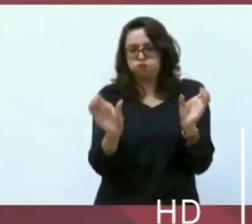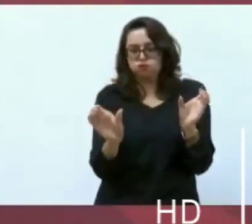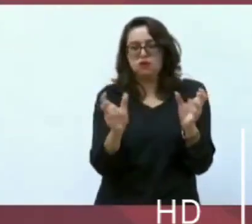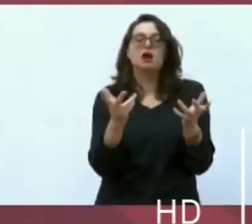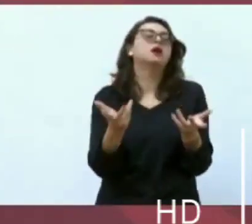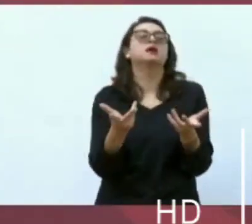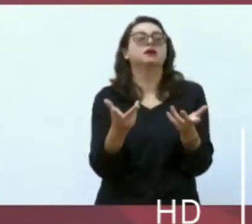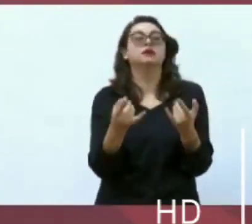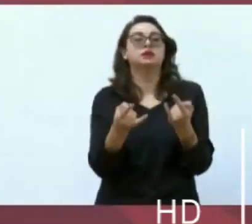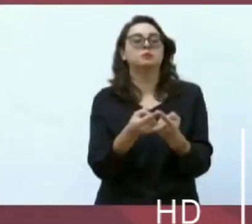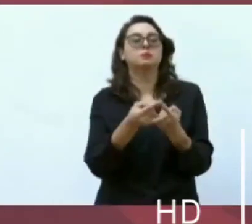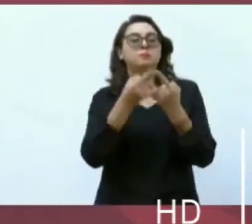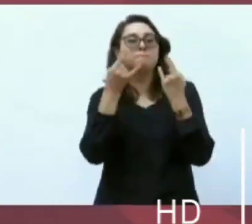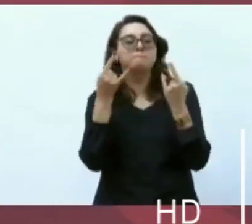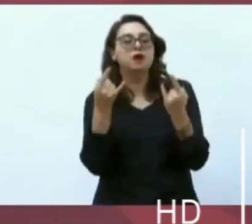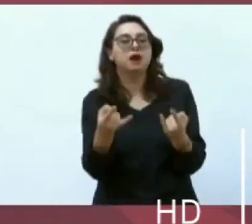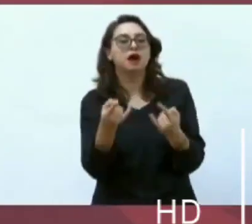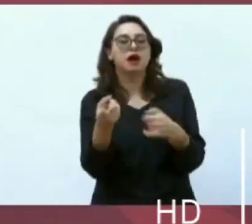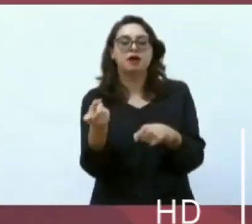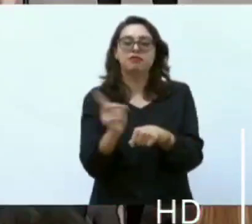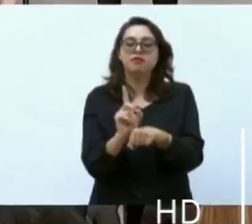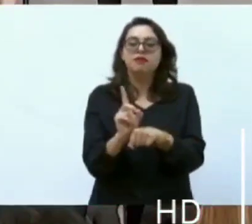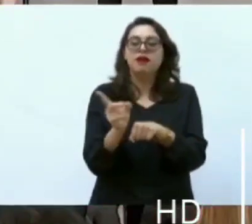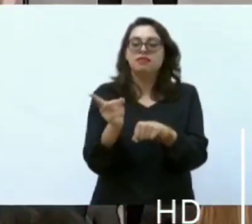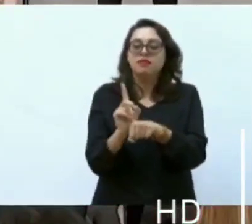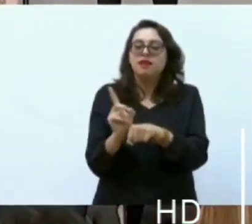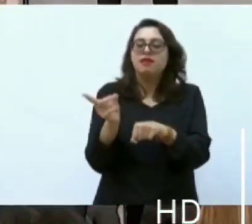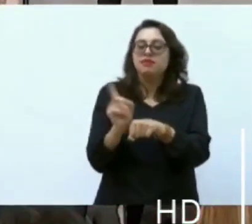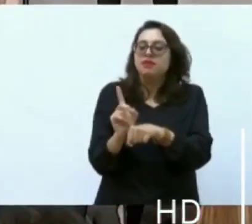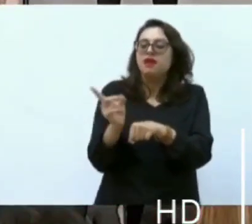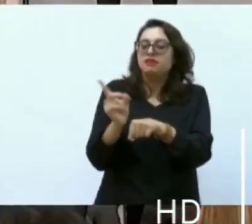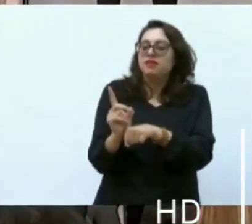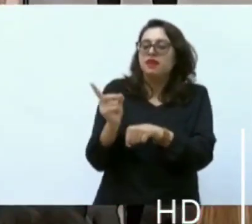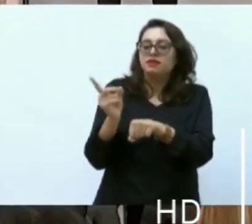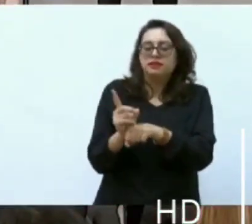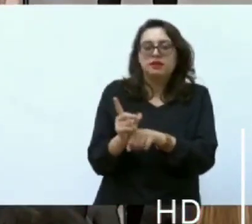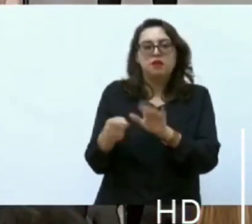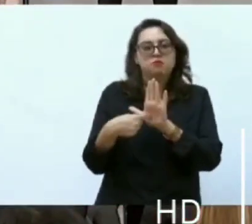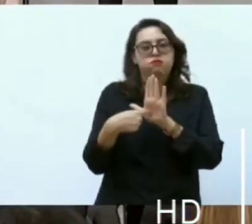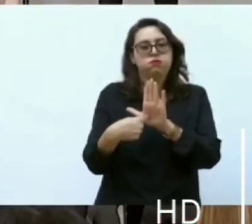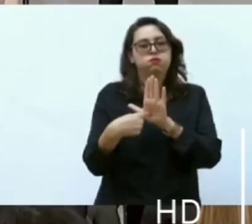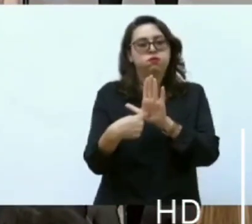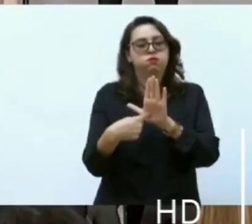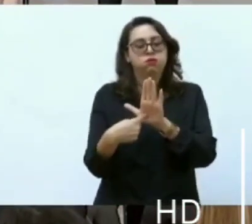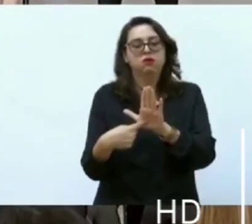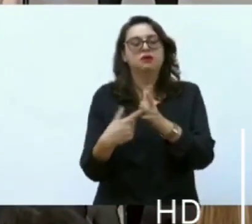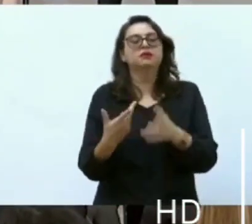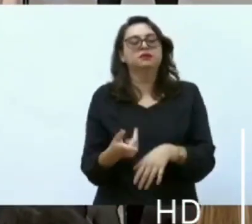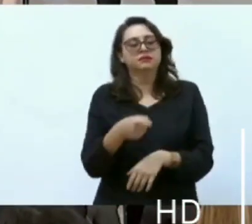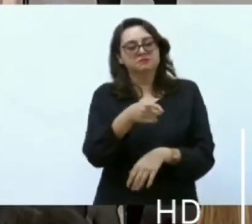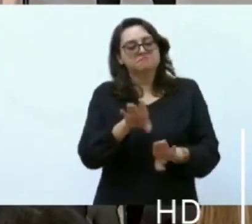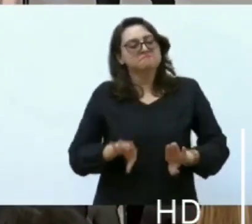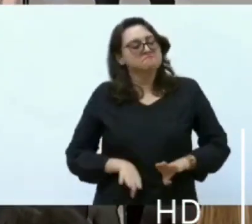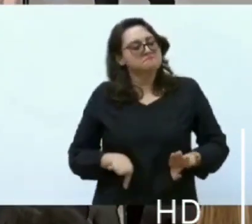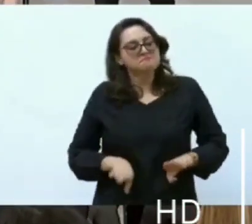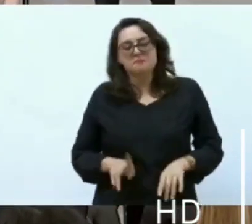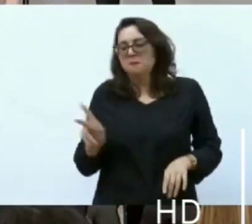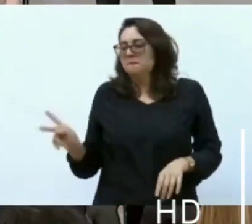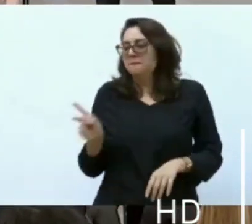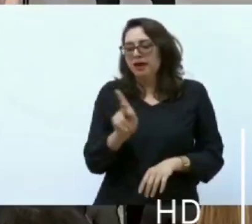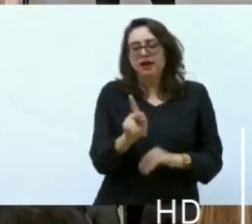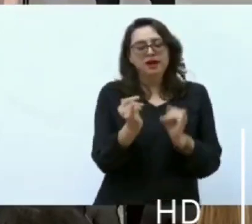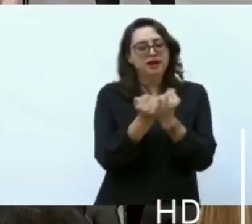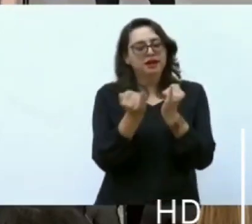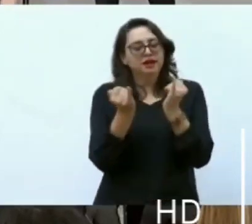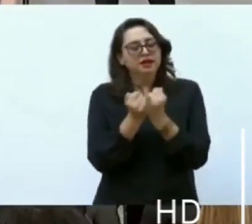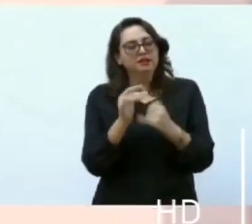cuenta lo sucedido día a día. Se parece mucho. En lo único, bueno, y deseo que se